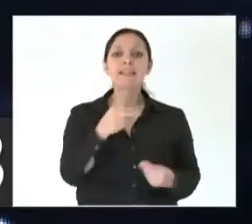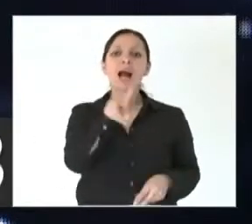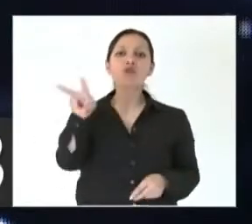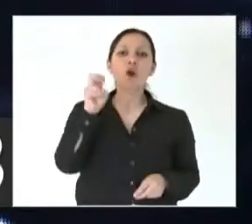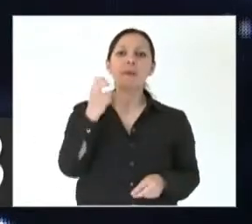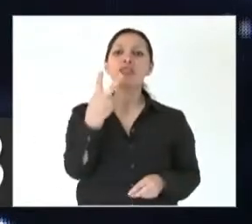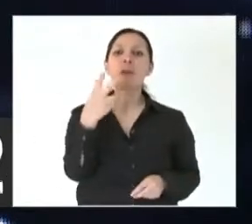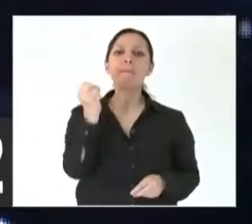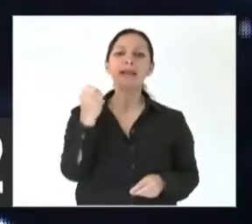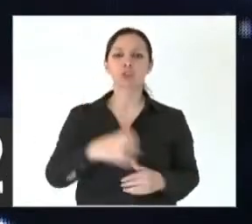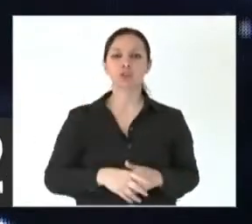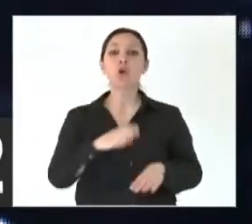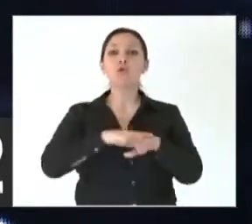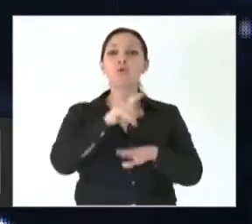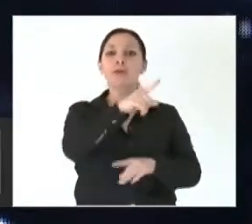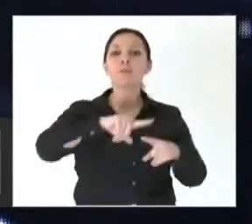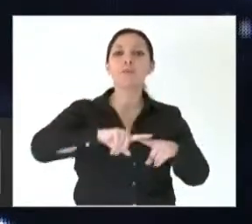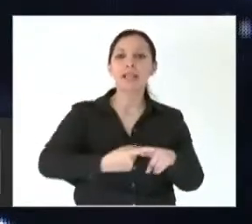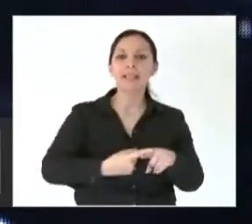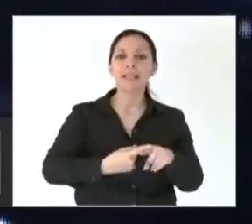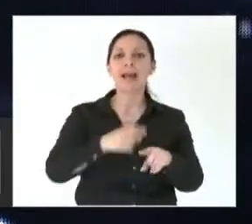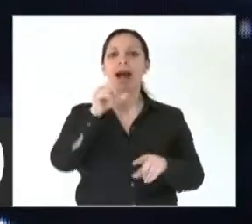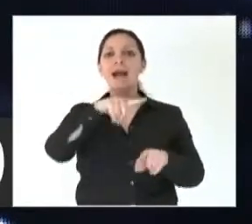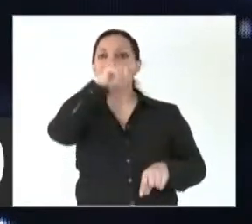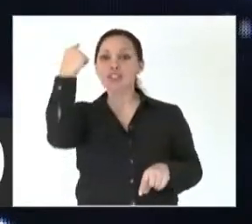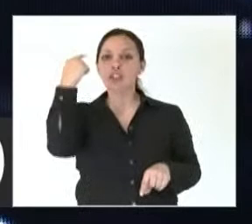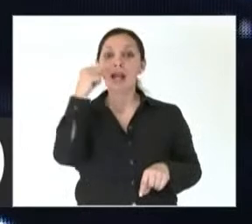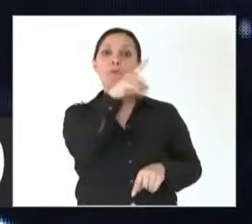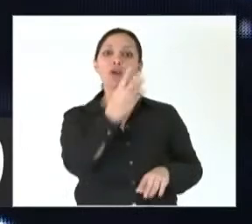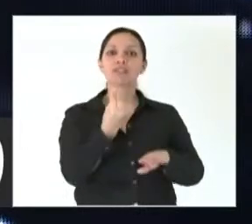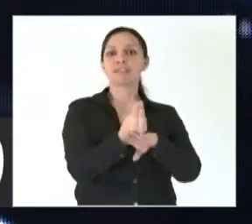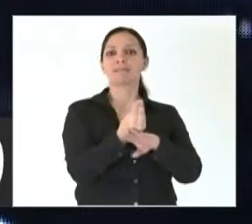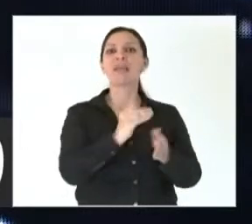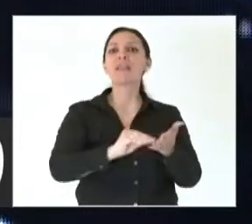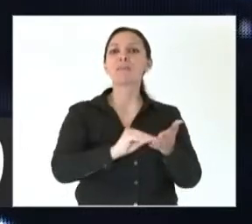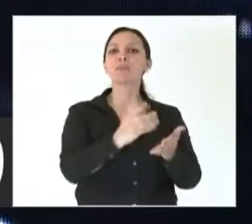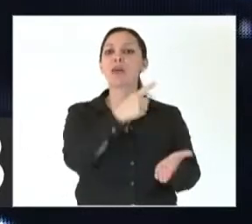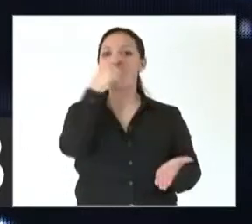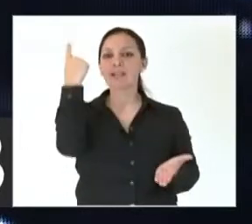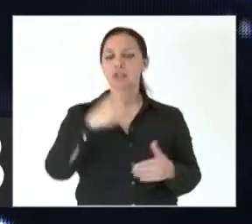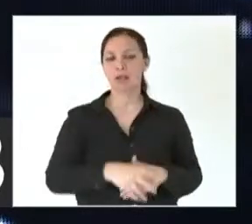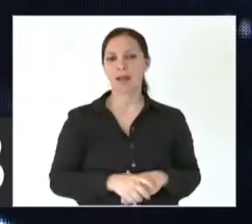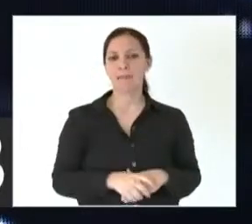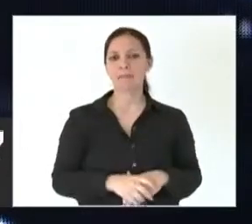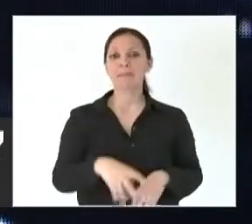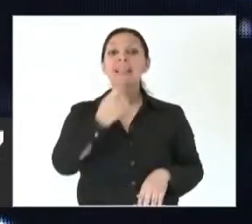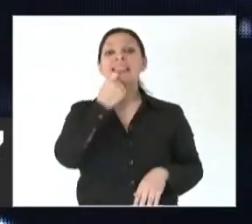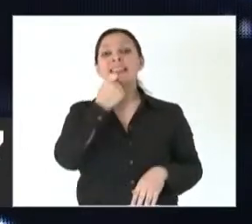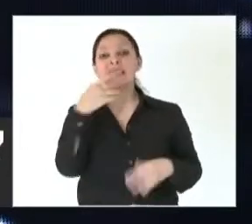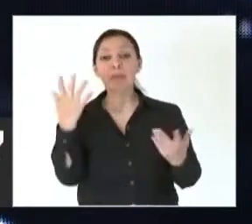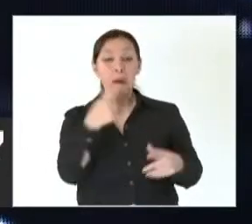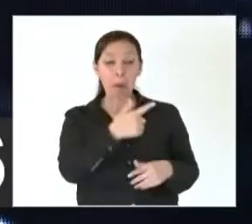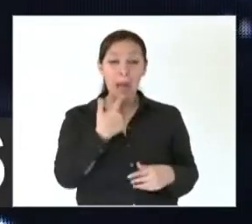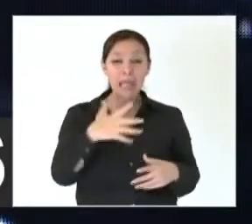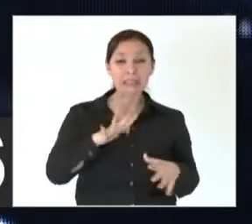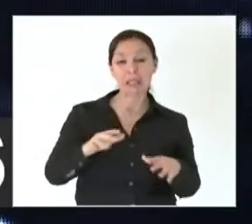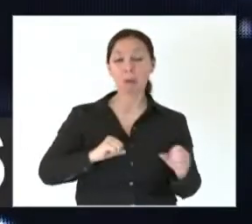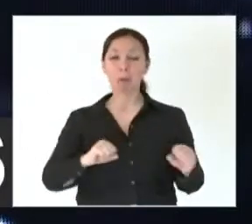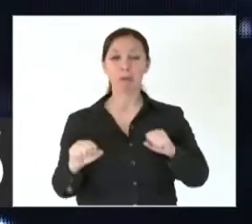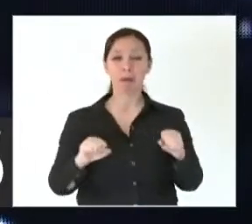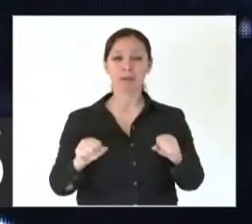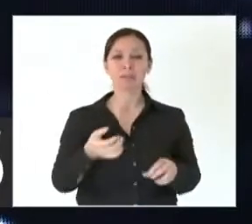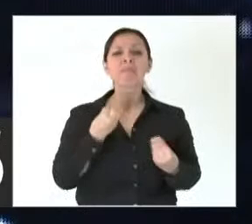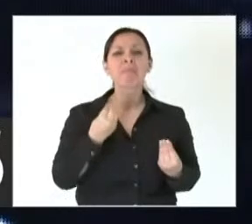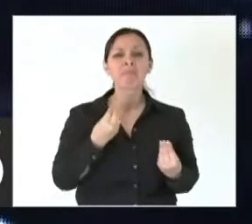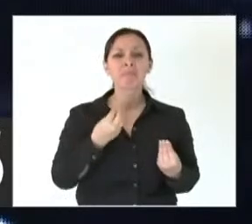por culpa de políticas de tu gobierno a nivel nacional del cual sos diputado nacional si tiene una Chicana lo de recién la verdad que lo único que